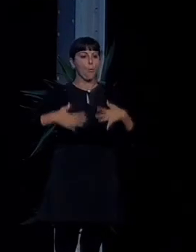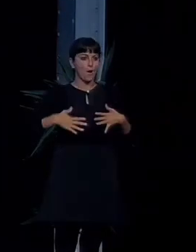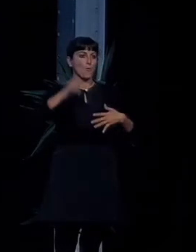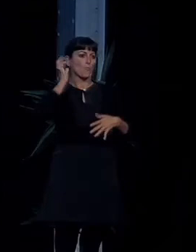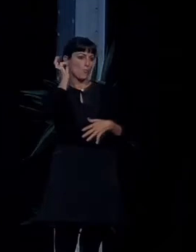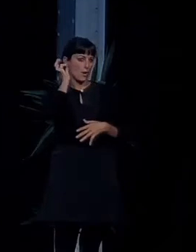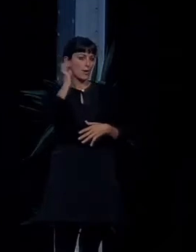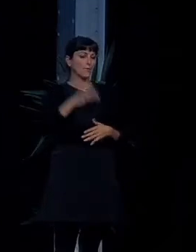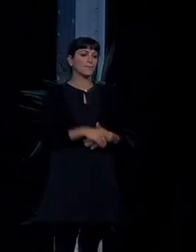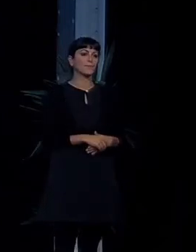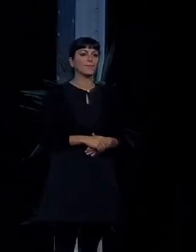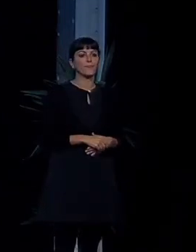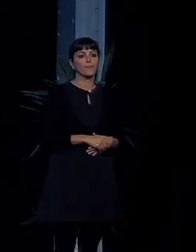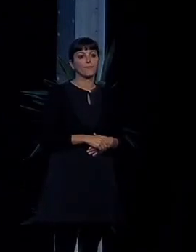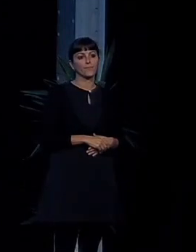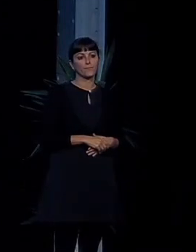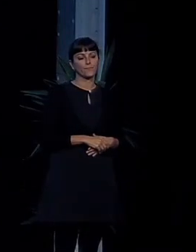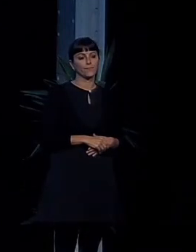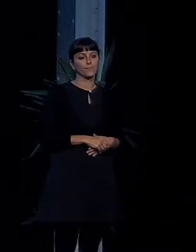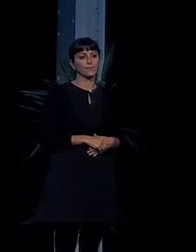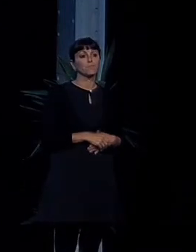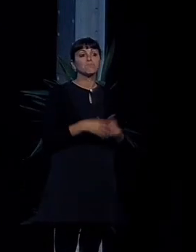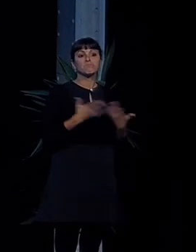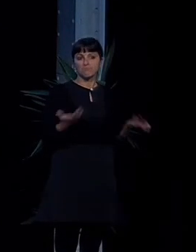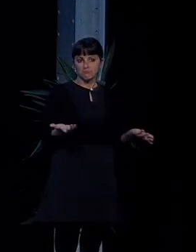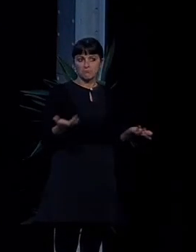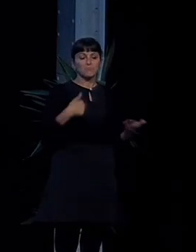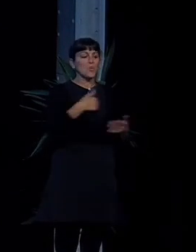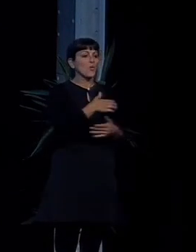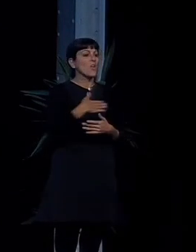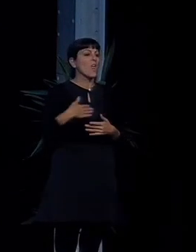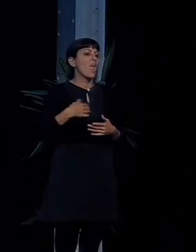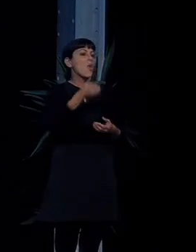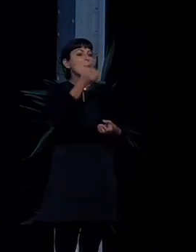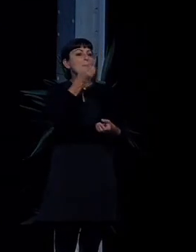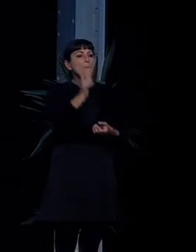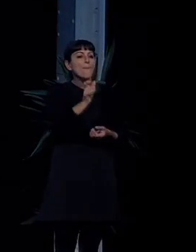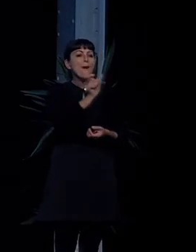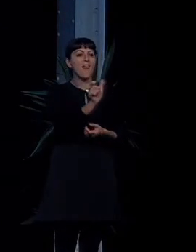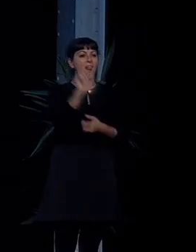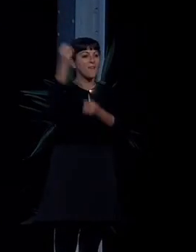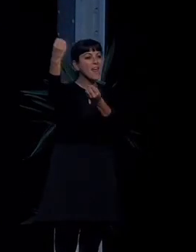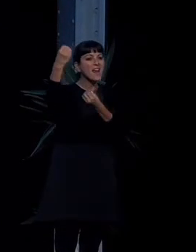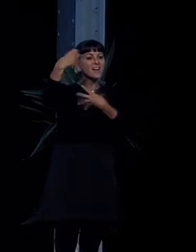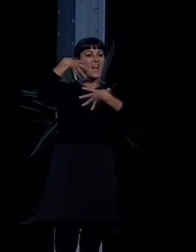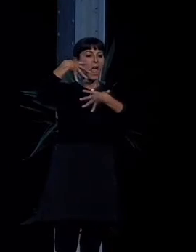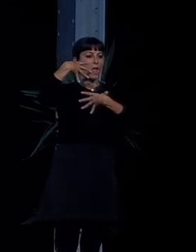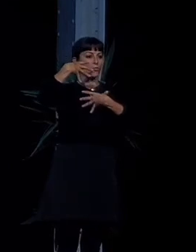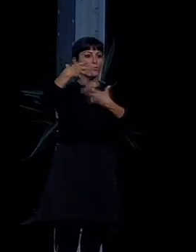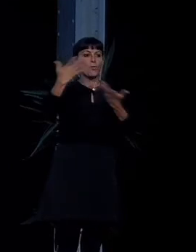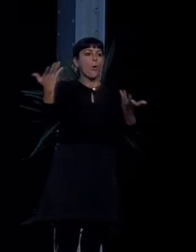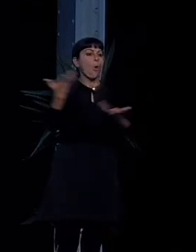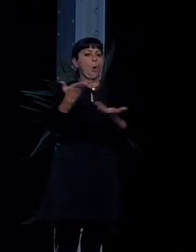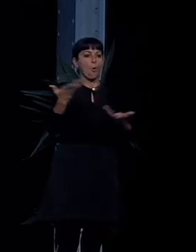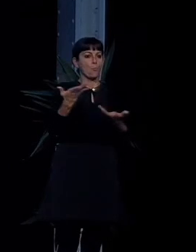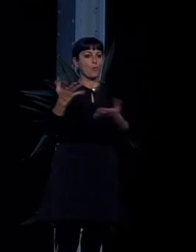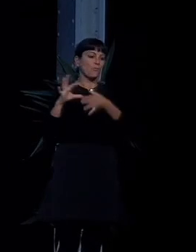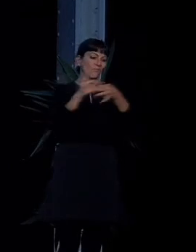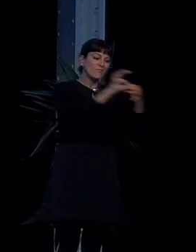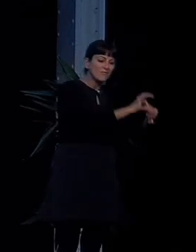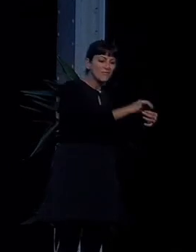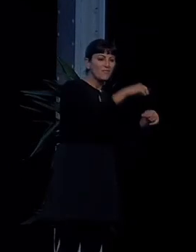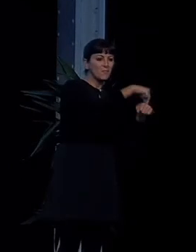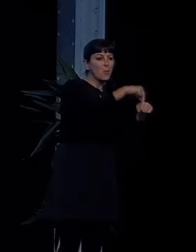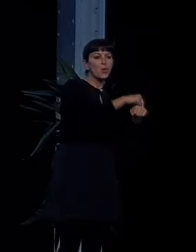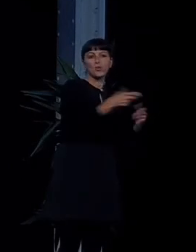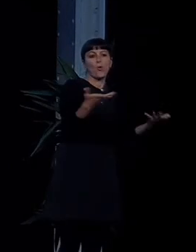explicar qué quiero decir con esta idea de relato o cómo he llegado a conceptualizar los relatos desde lo político,